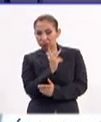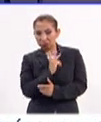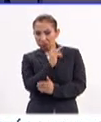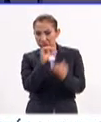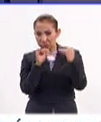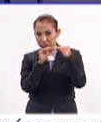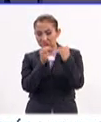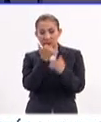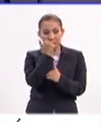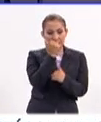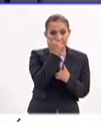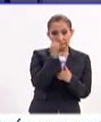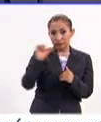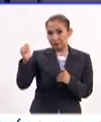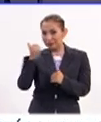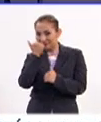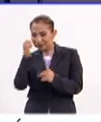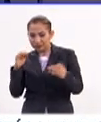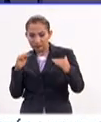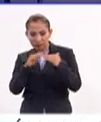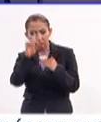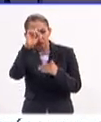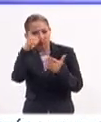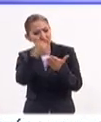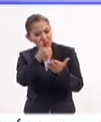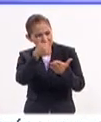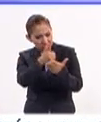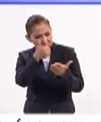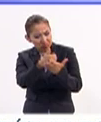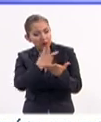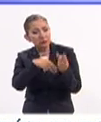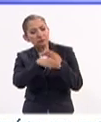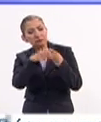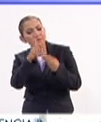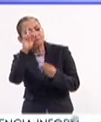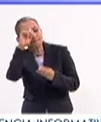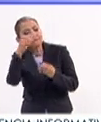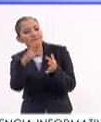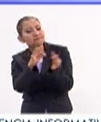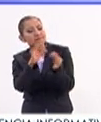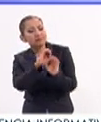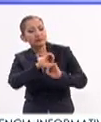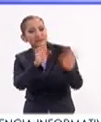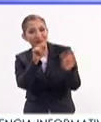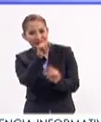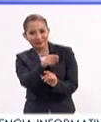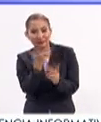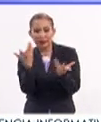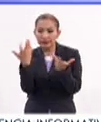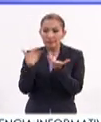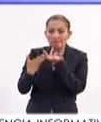un alumno a otro alumno, asesorarlo en distintas materias para que obviamente, bueno, genere estrategias